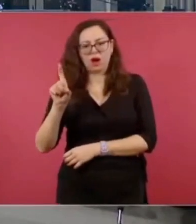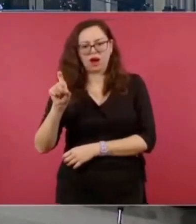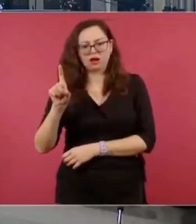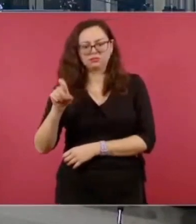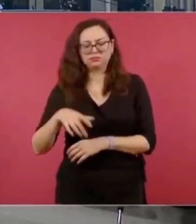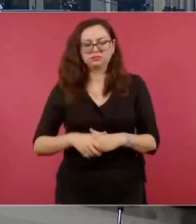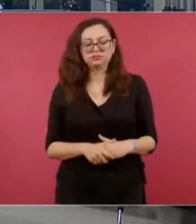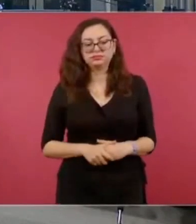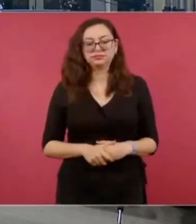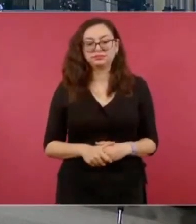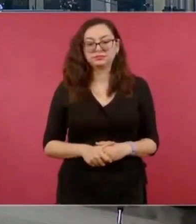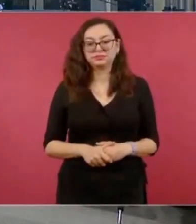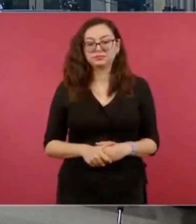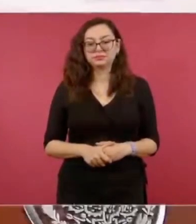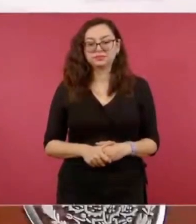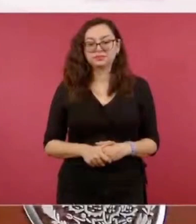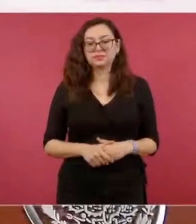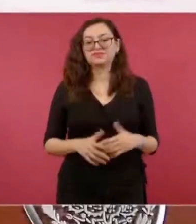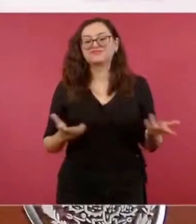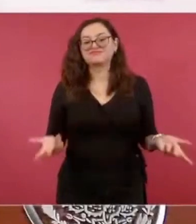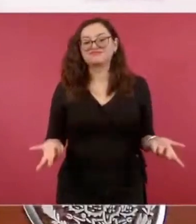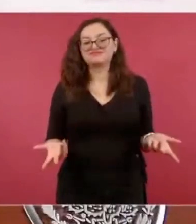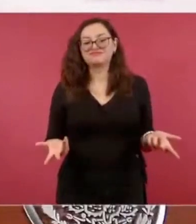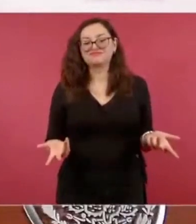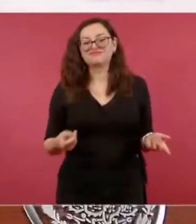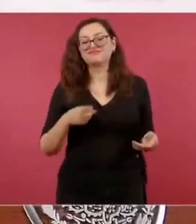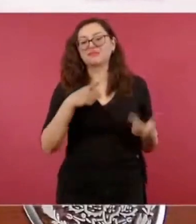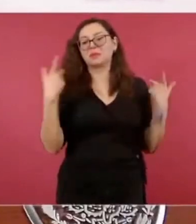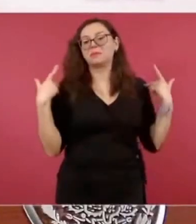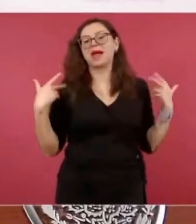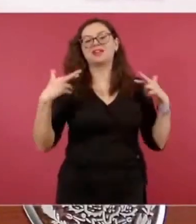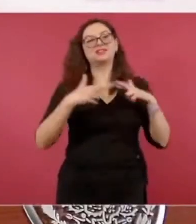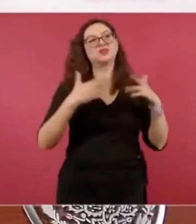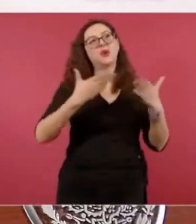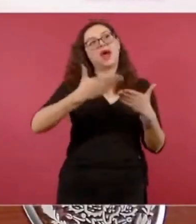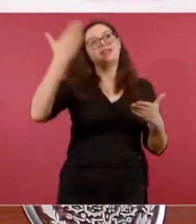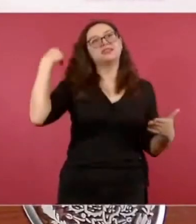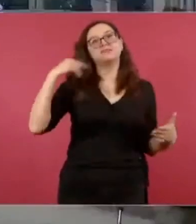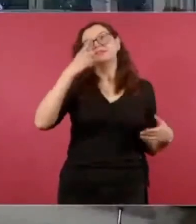Un maestro me decía que eran aguas puercas, pero digo, eso es otra cosa.